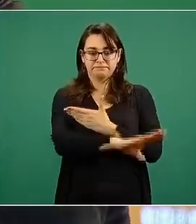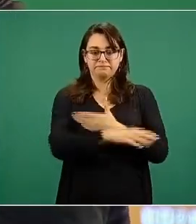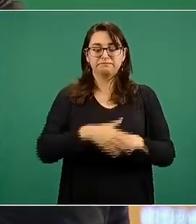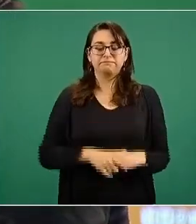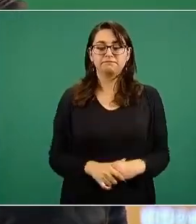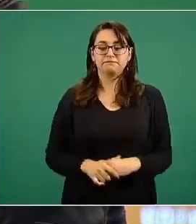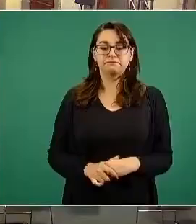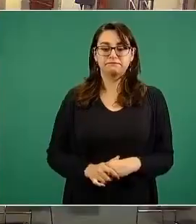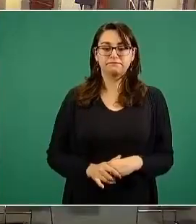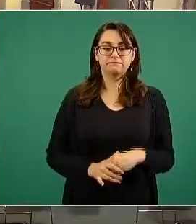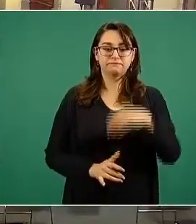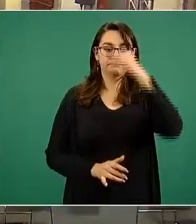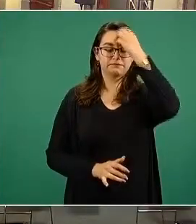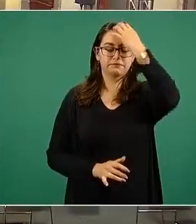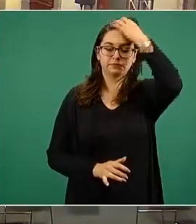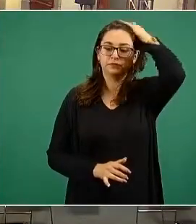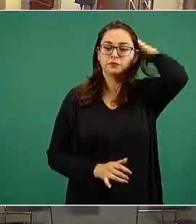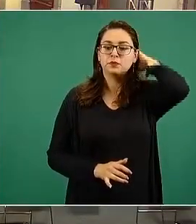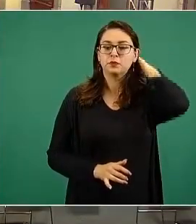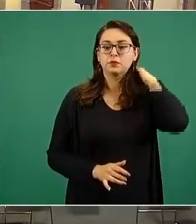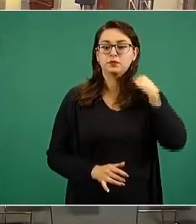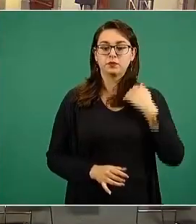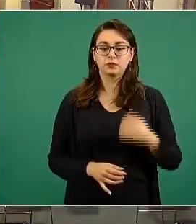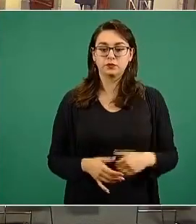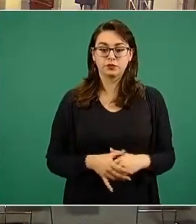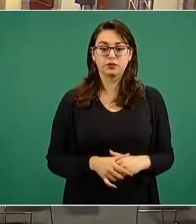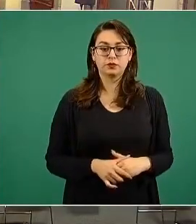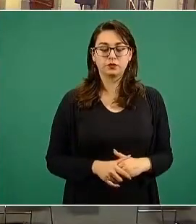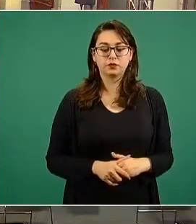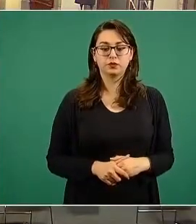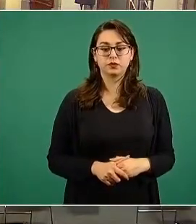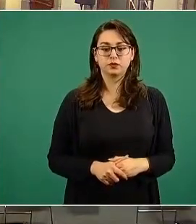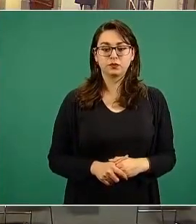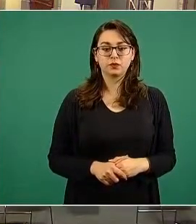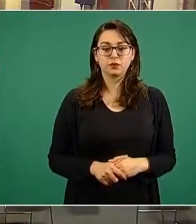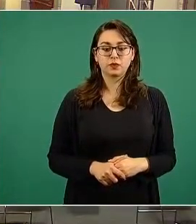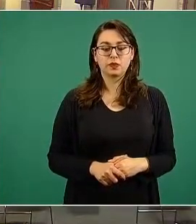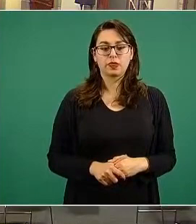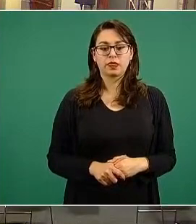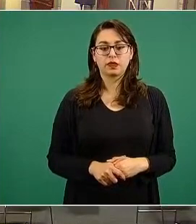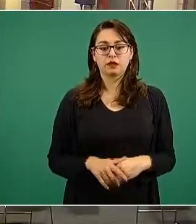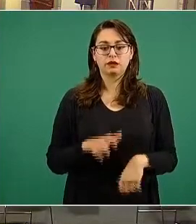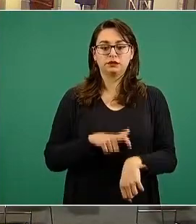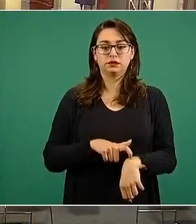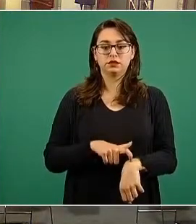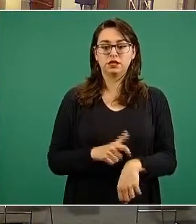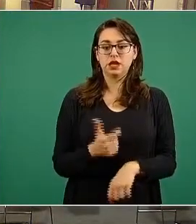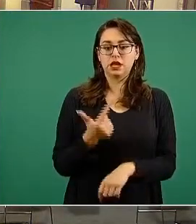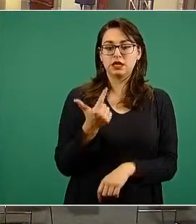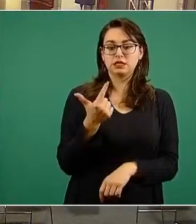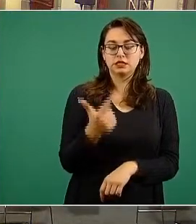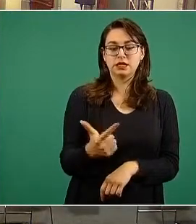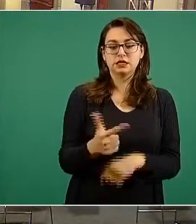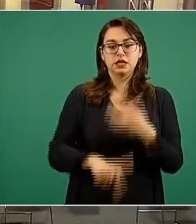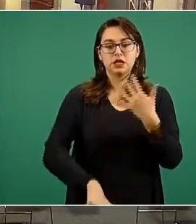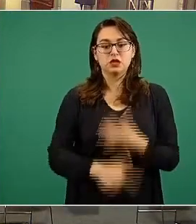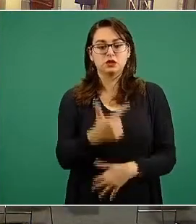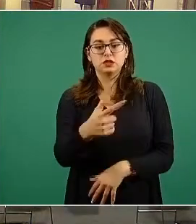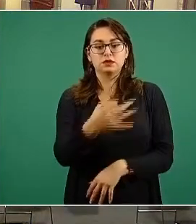en nuestro país. Pues son las 19:12.